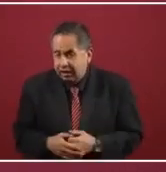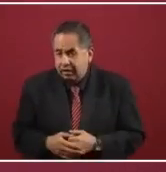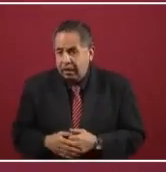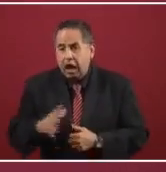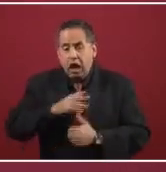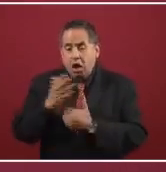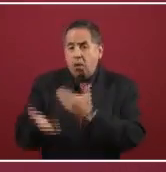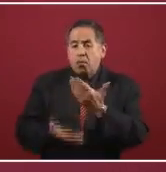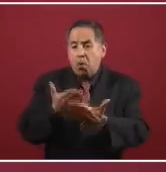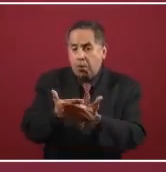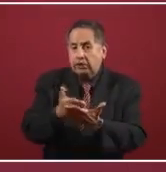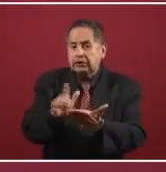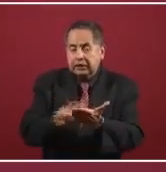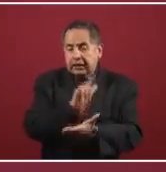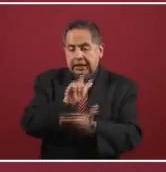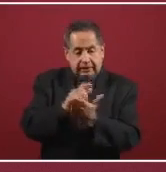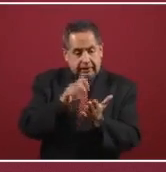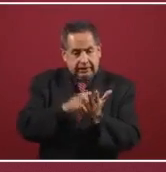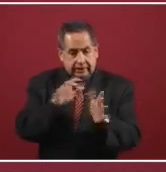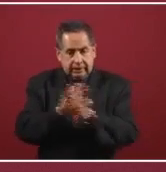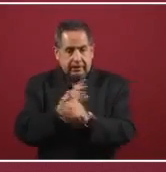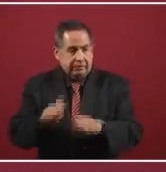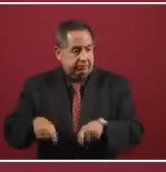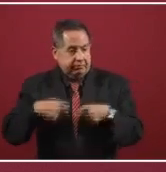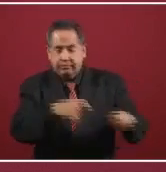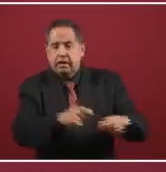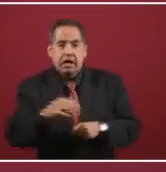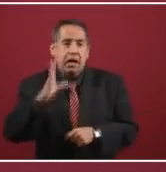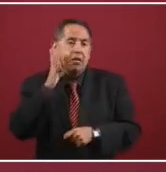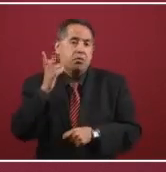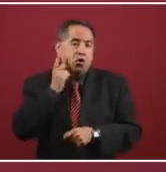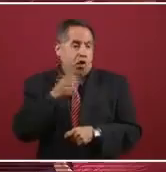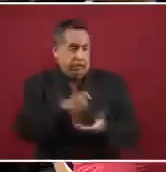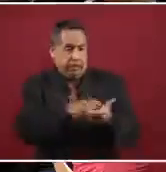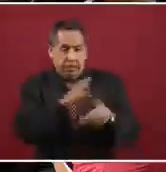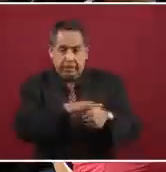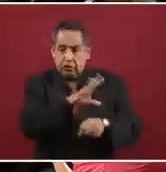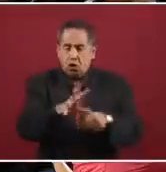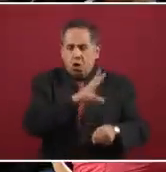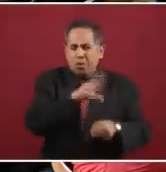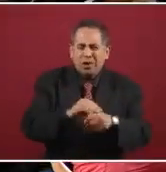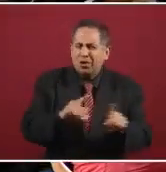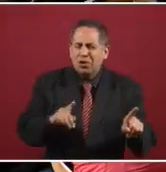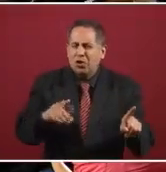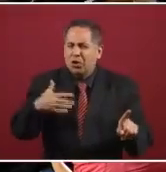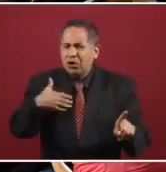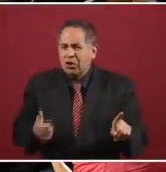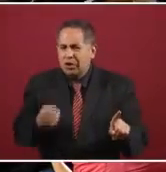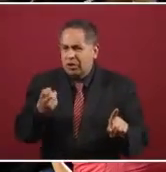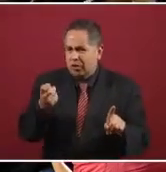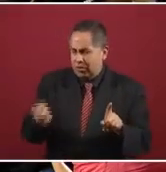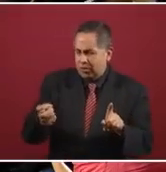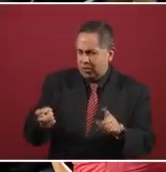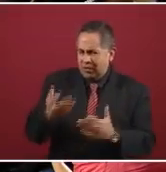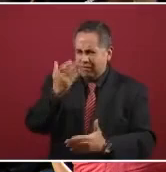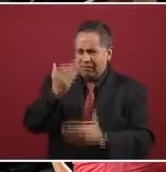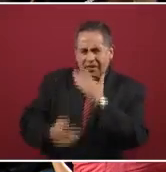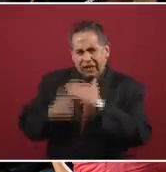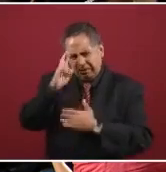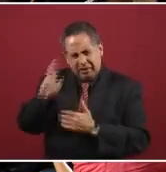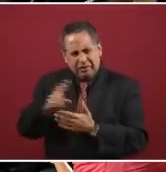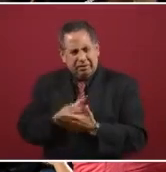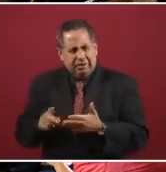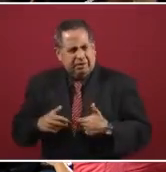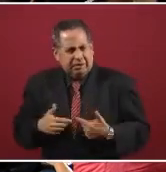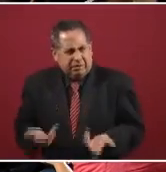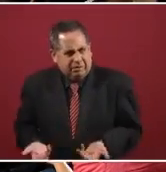de modificación a la ley que está en la Cámara de Diputados para que sea más completo. Pero yo no entiendo por qué eso es una violación a un derecho. O